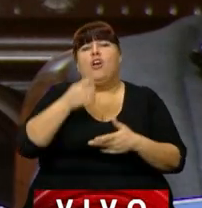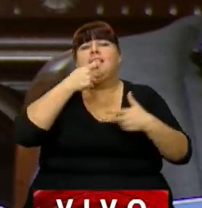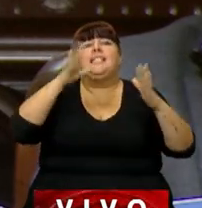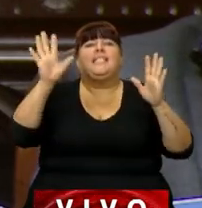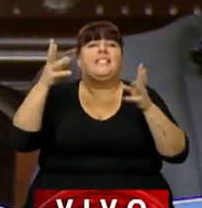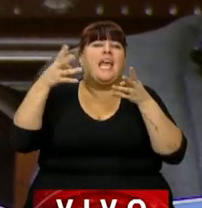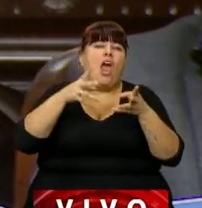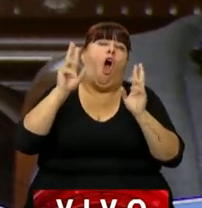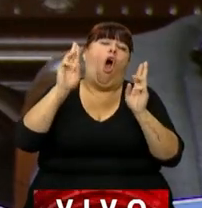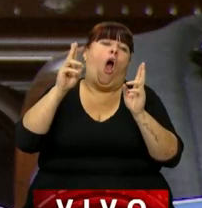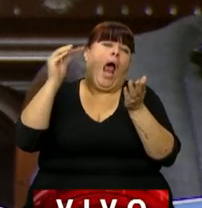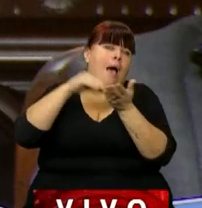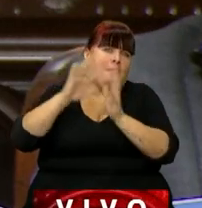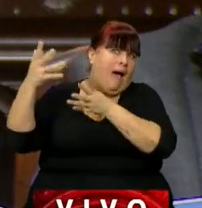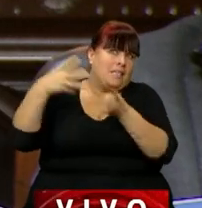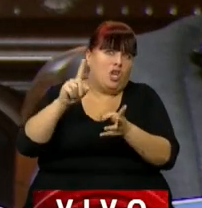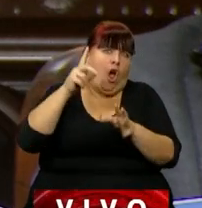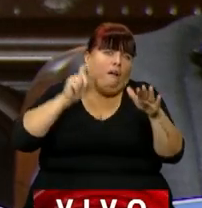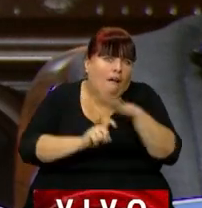eventualmente al enemigo, ojalá que nunca ocurra,